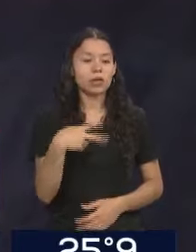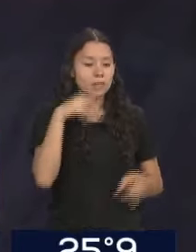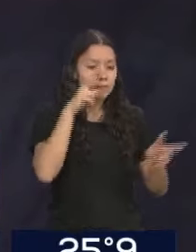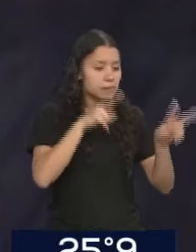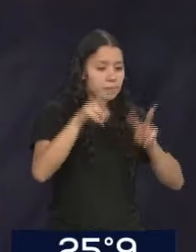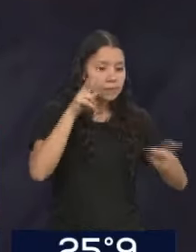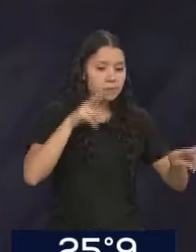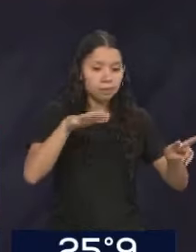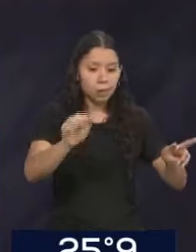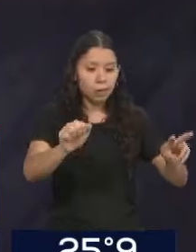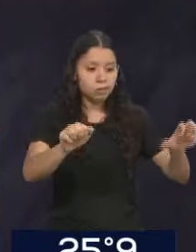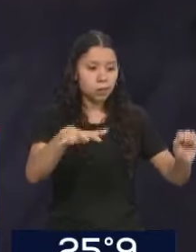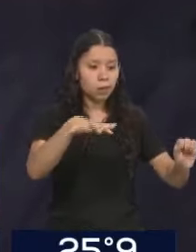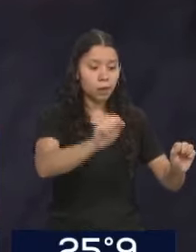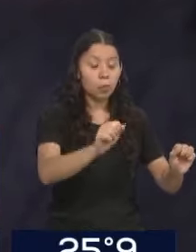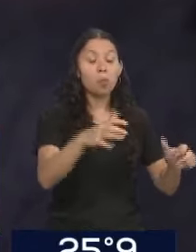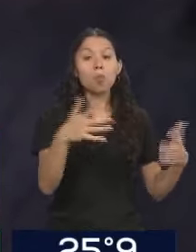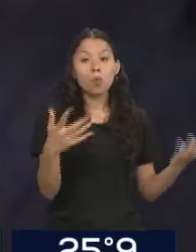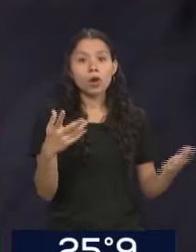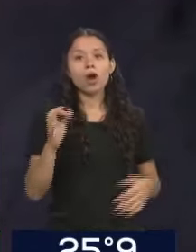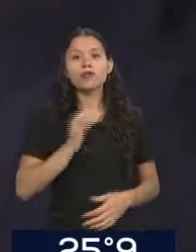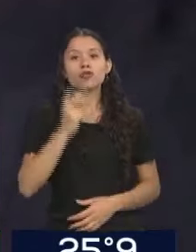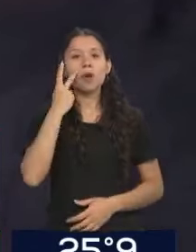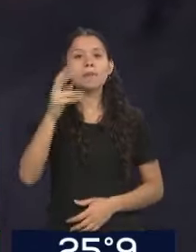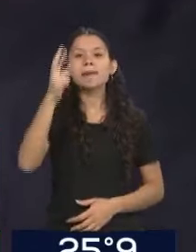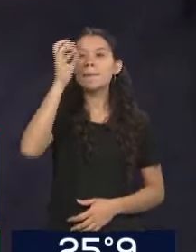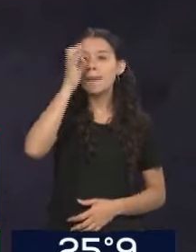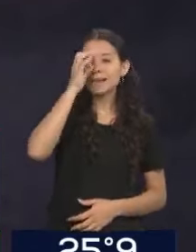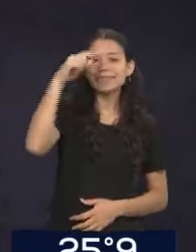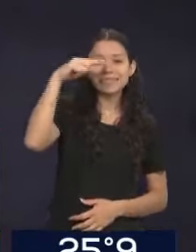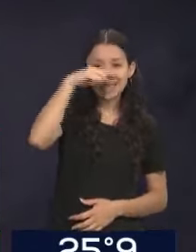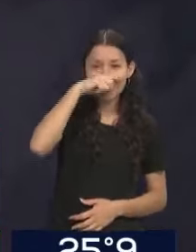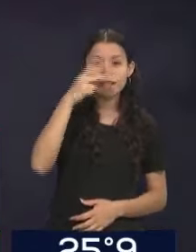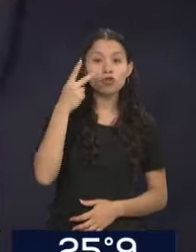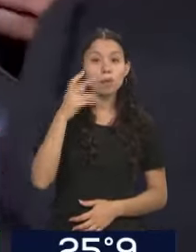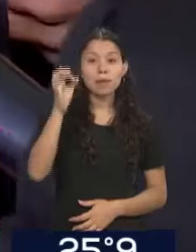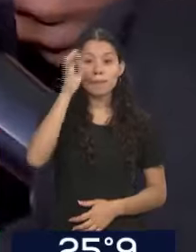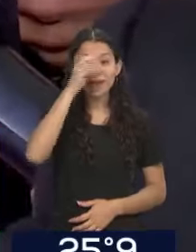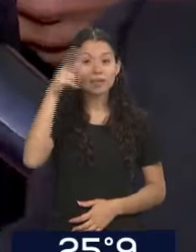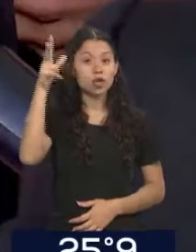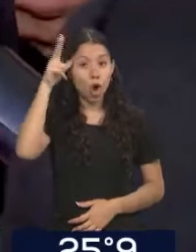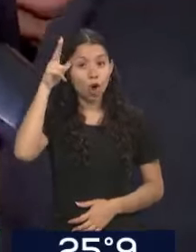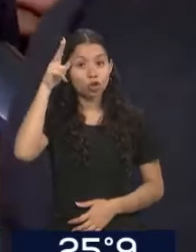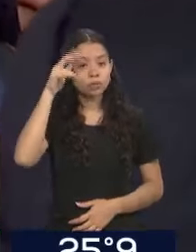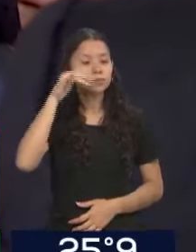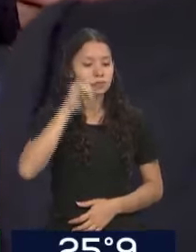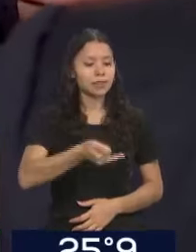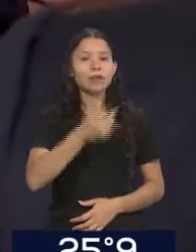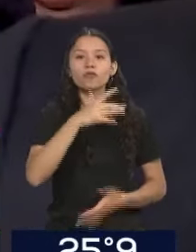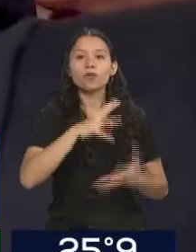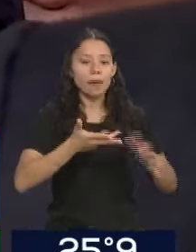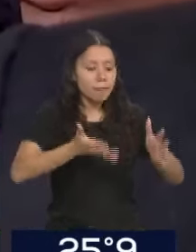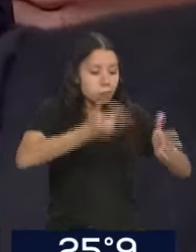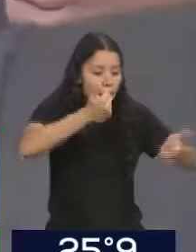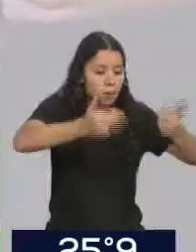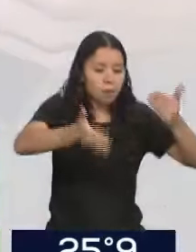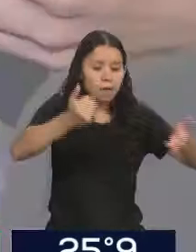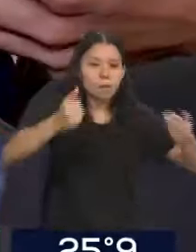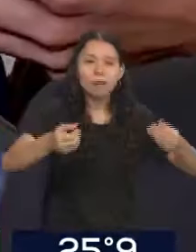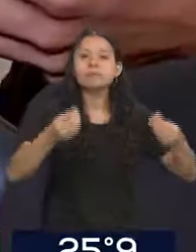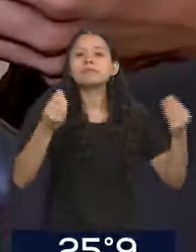el 2027, 2028, nosotros podamos estar hablando de explotación de